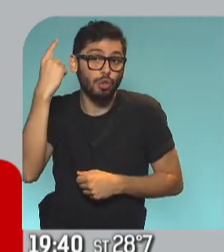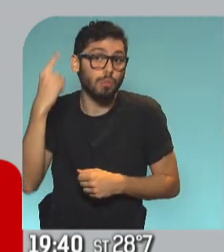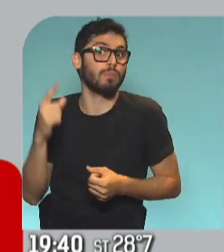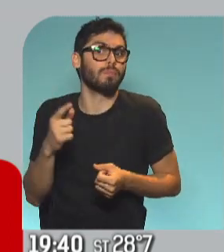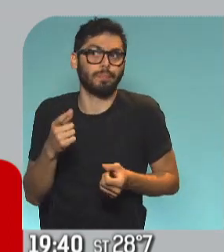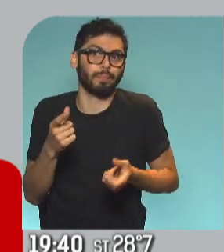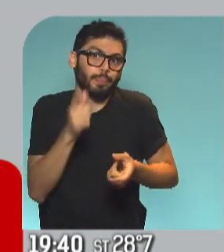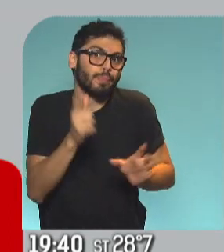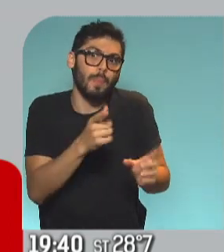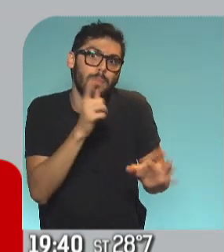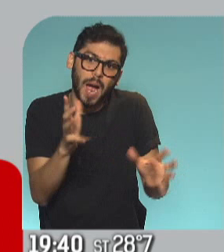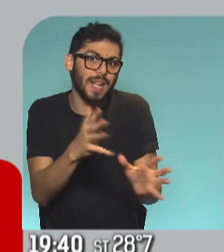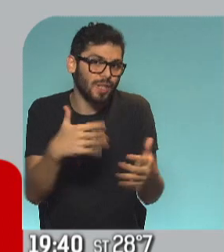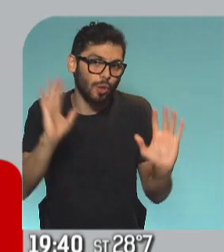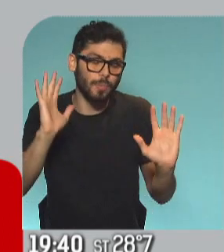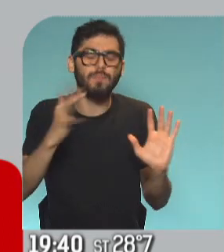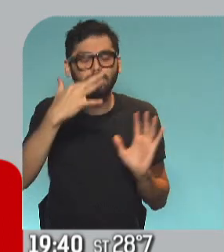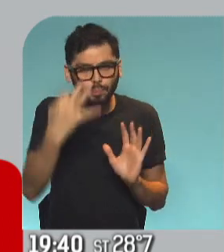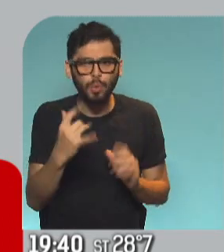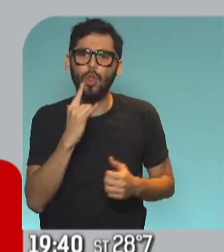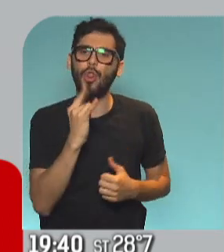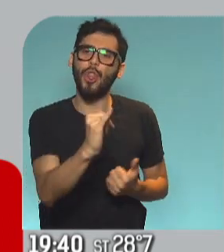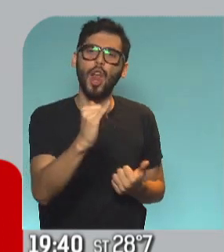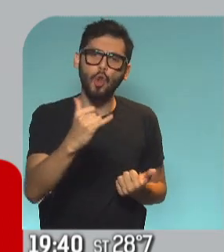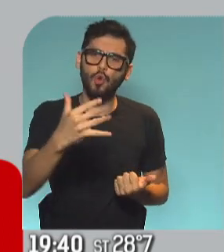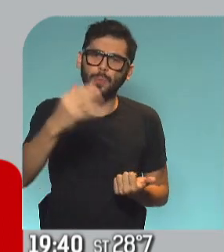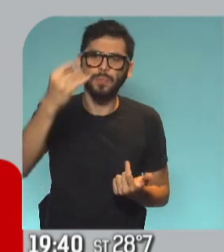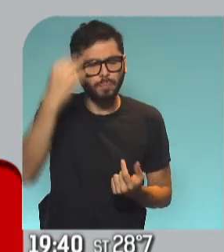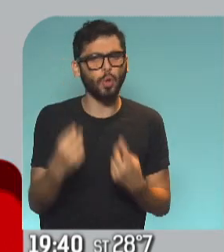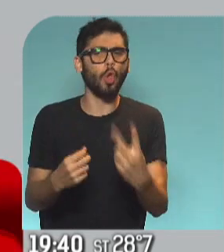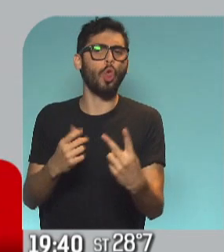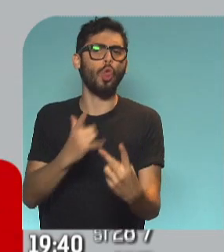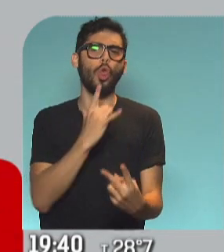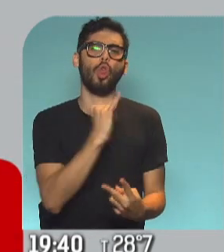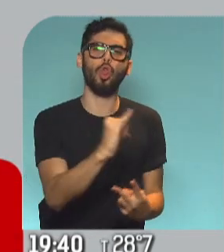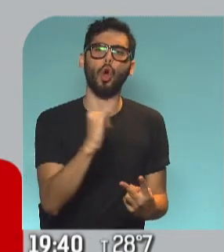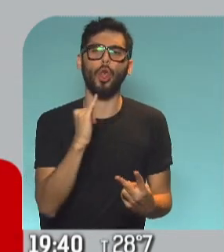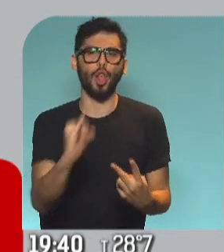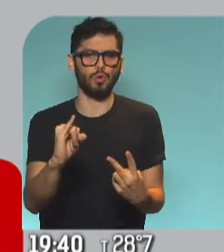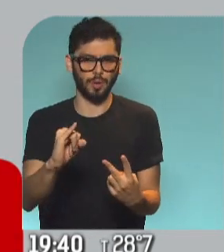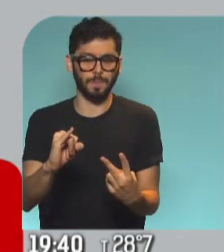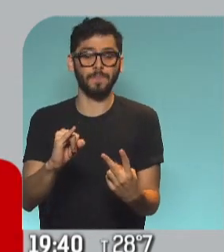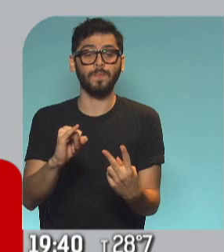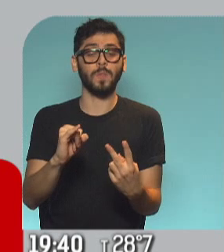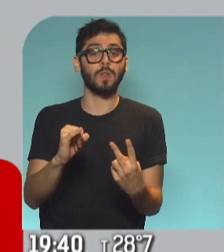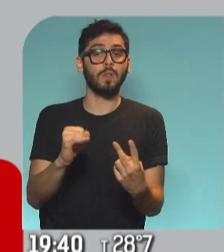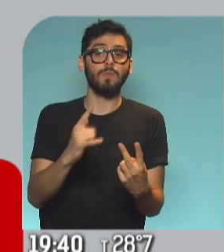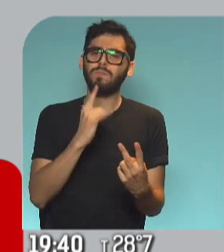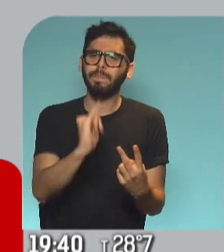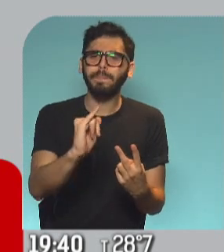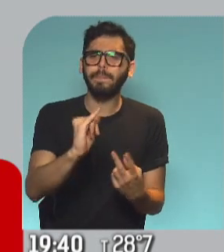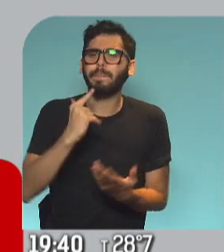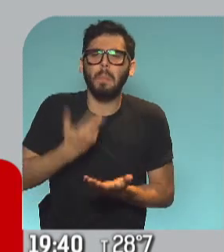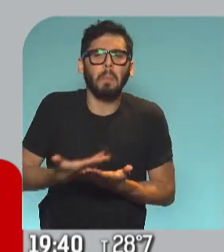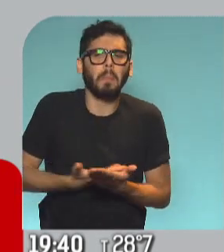cierto es que hay varias denuncias, en realidad son dos particularmente, que están denunciando justamente que